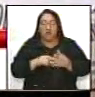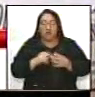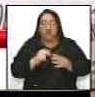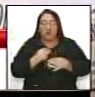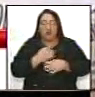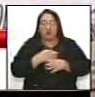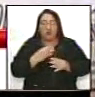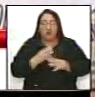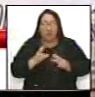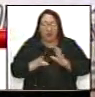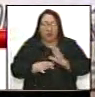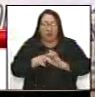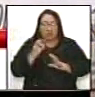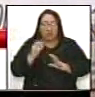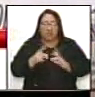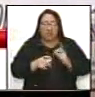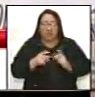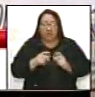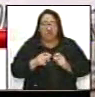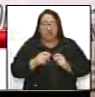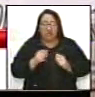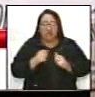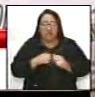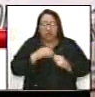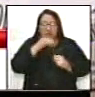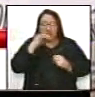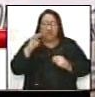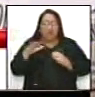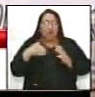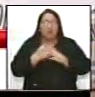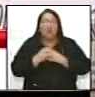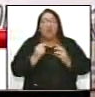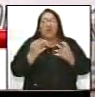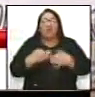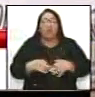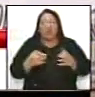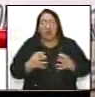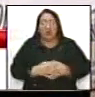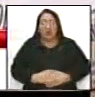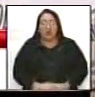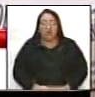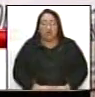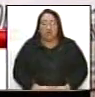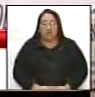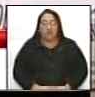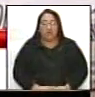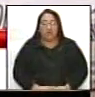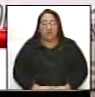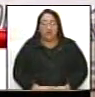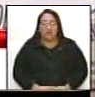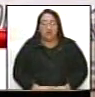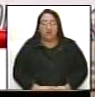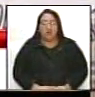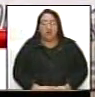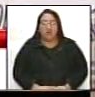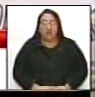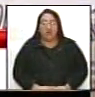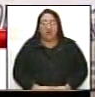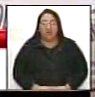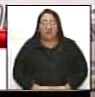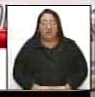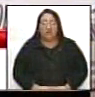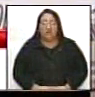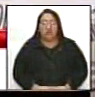para sacar a estos elementos delincuenciales inmediatamente a la frontera, dejarlos en su sitio y que no